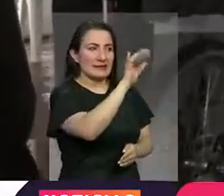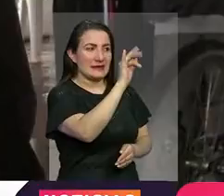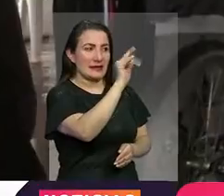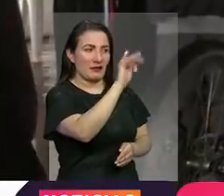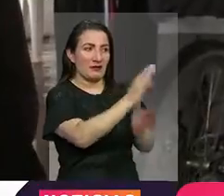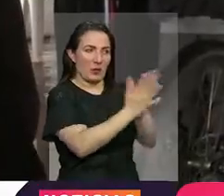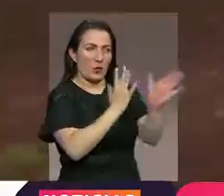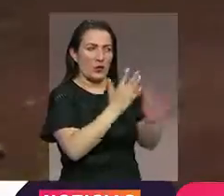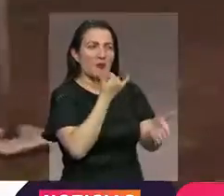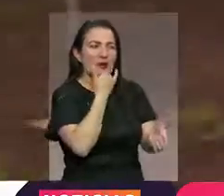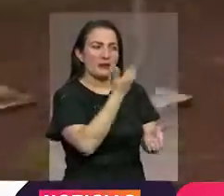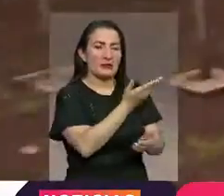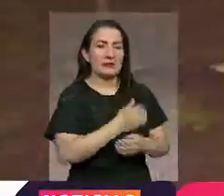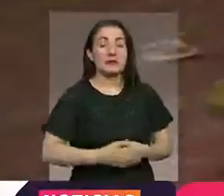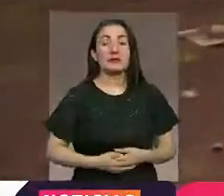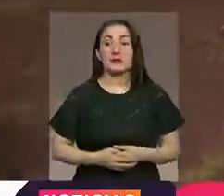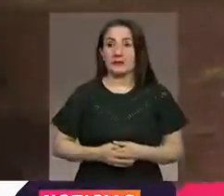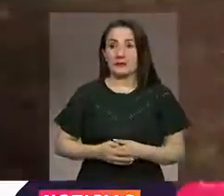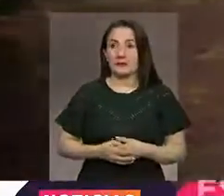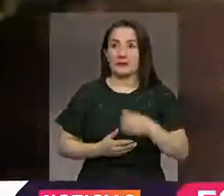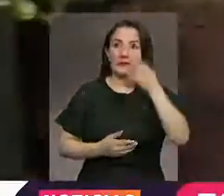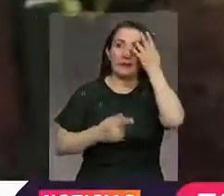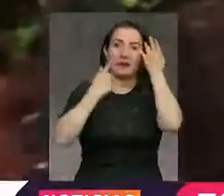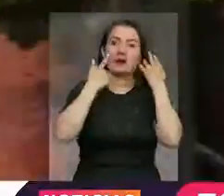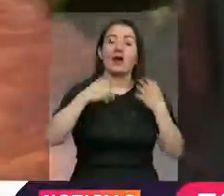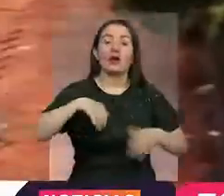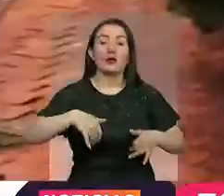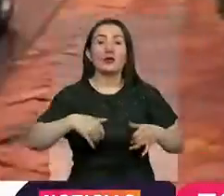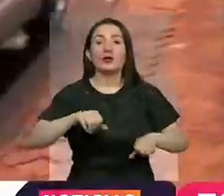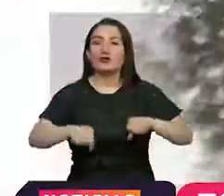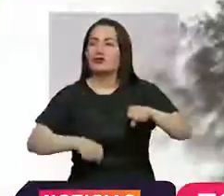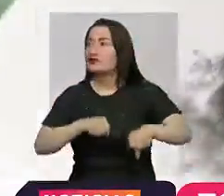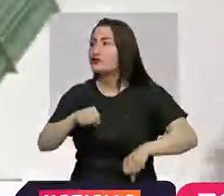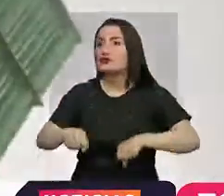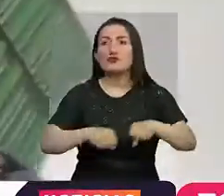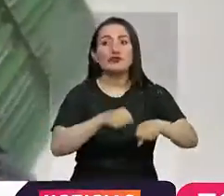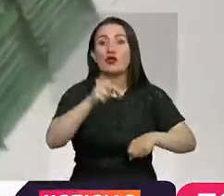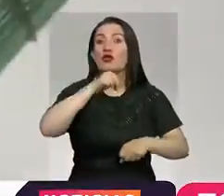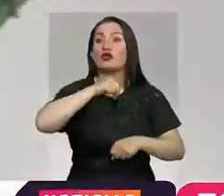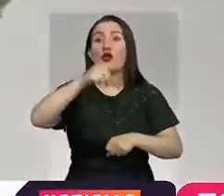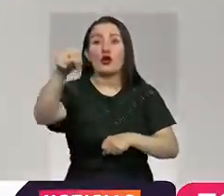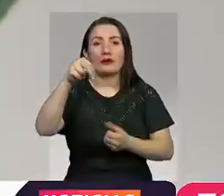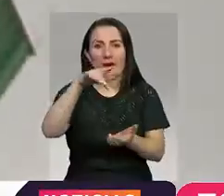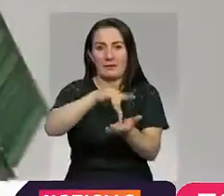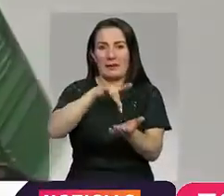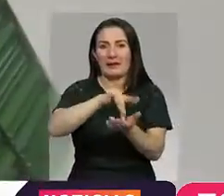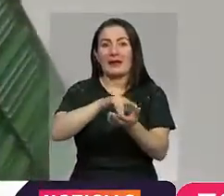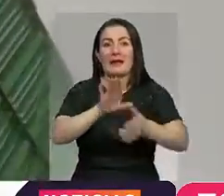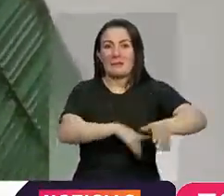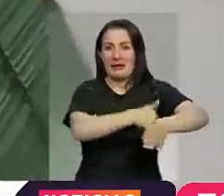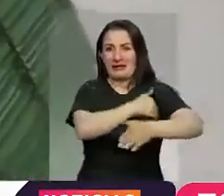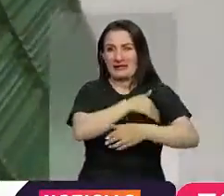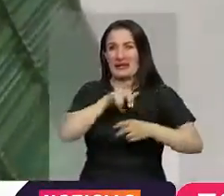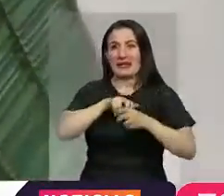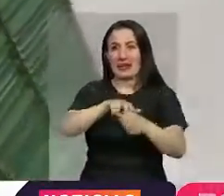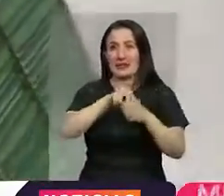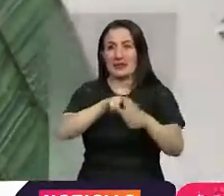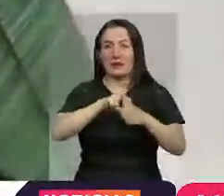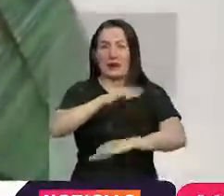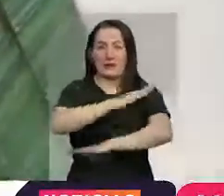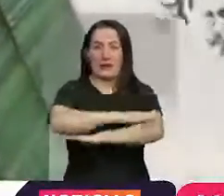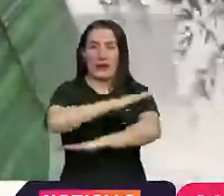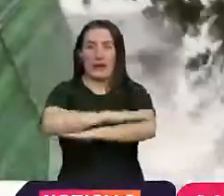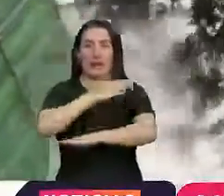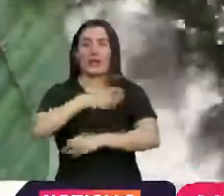informe. Luego de un bicirrecorrido por el norte de la capital que tuvo participación de la ministra de Transporte y el embajador